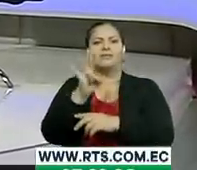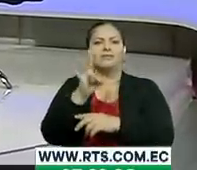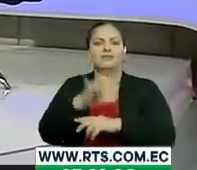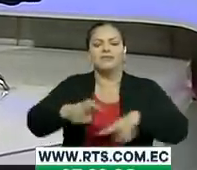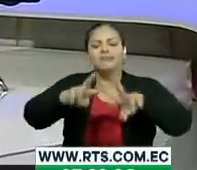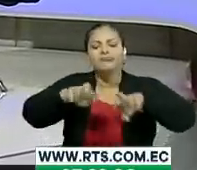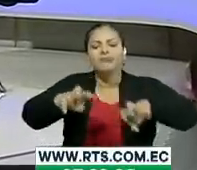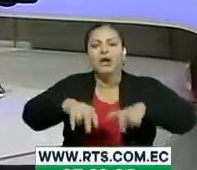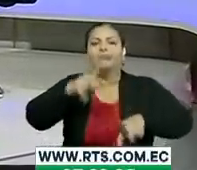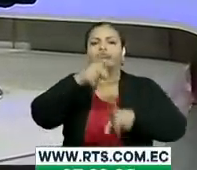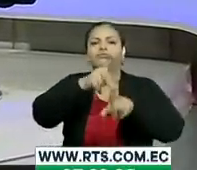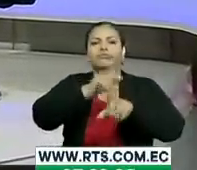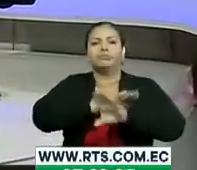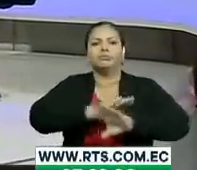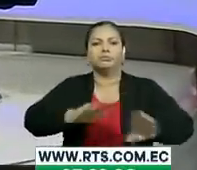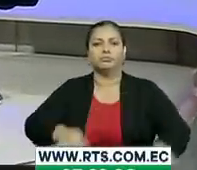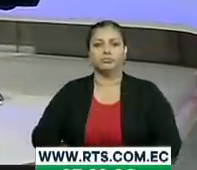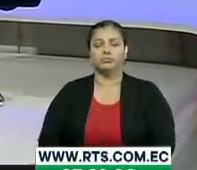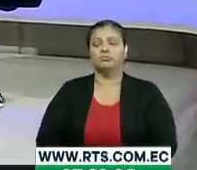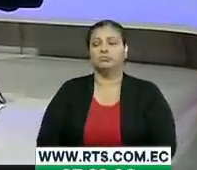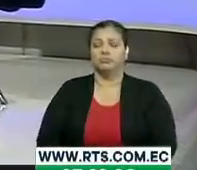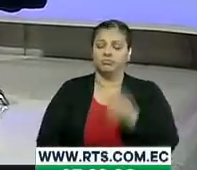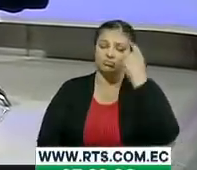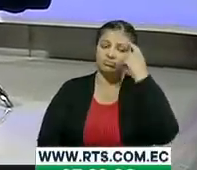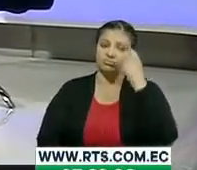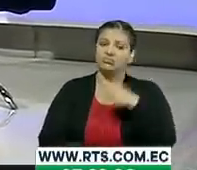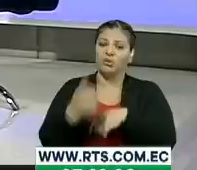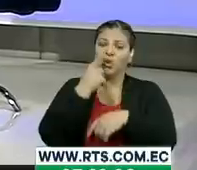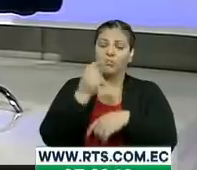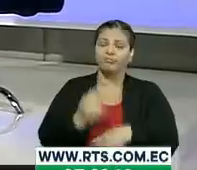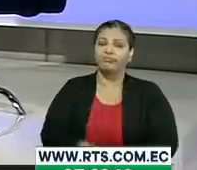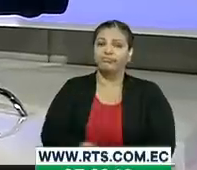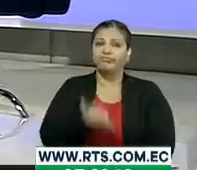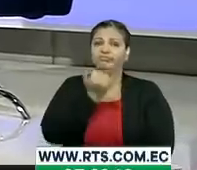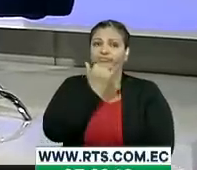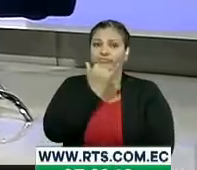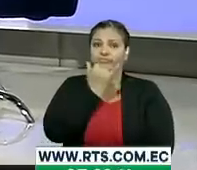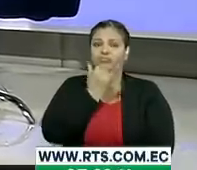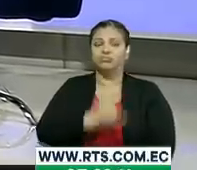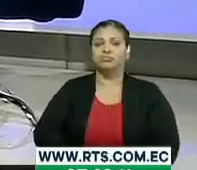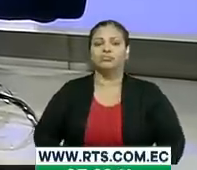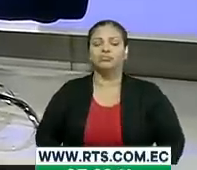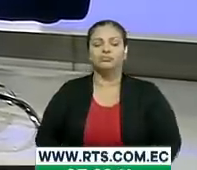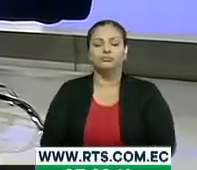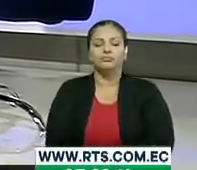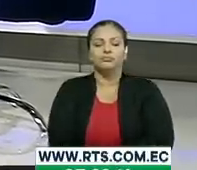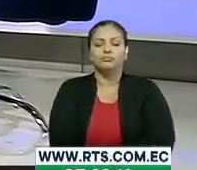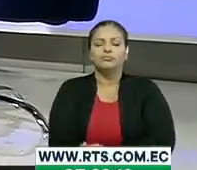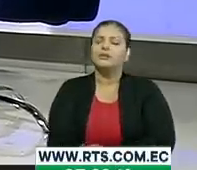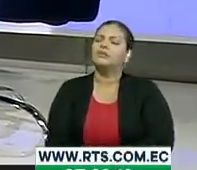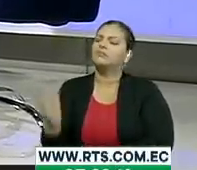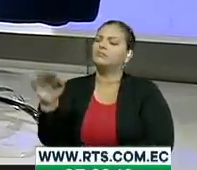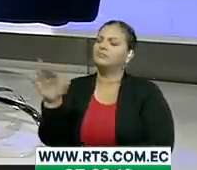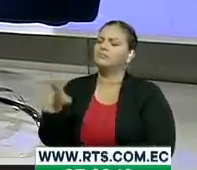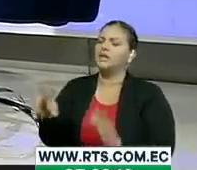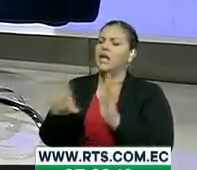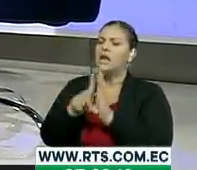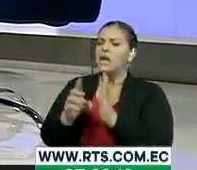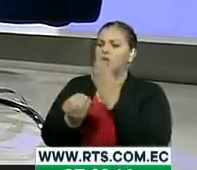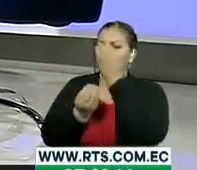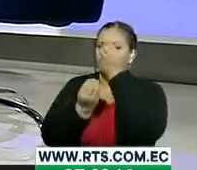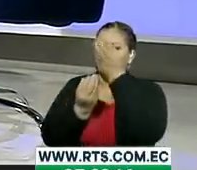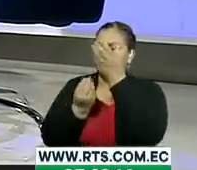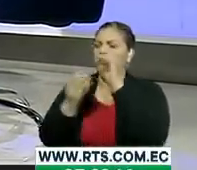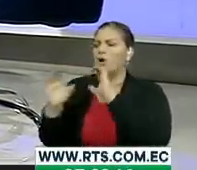responder al anterior gobierno. Ahora, esta propuesta, si bien la reforma a la ley de comunicación elimina